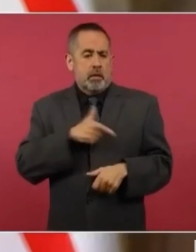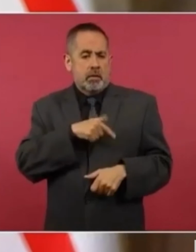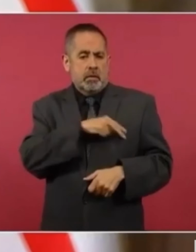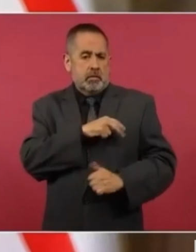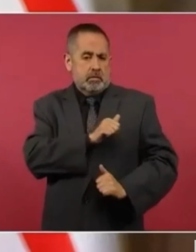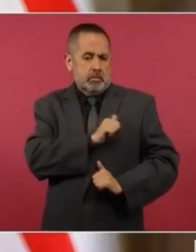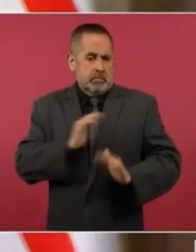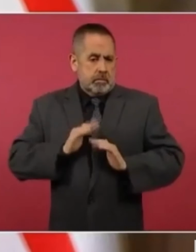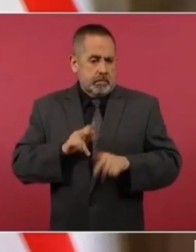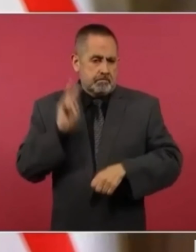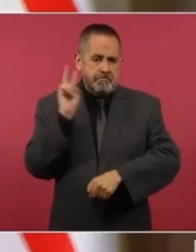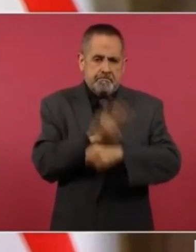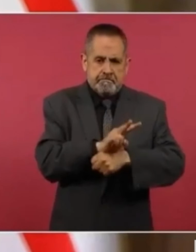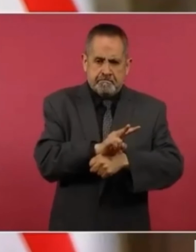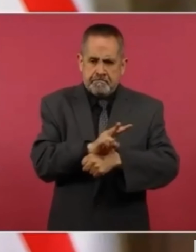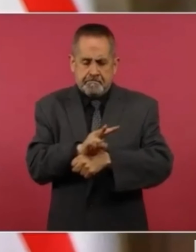Armadas.